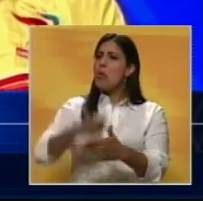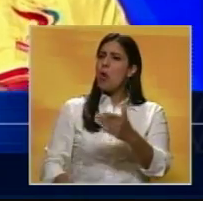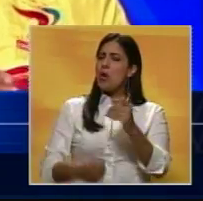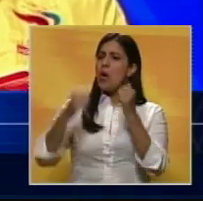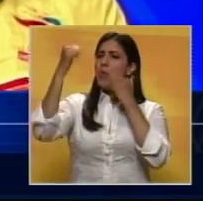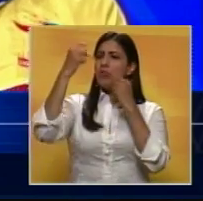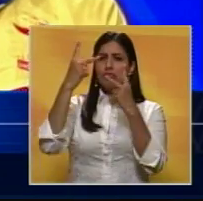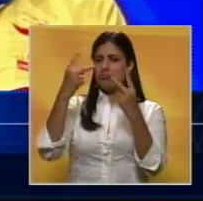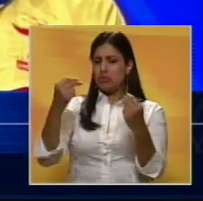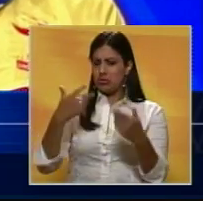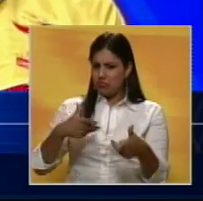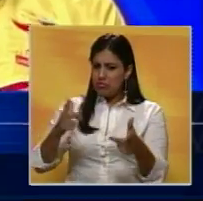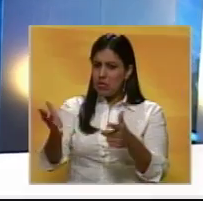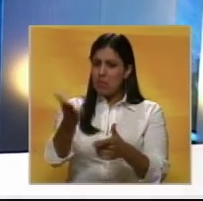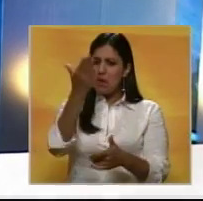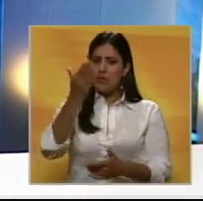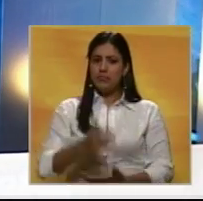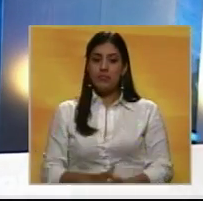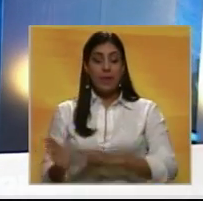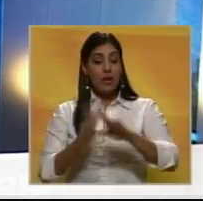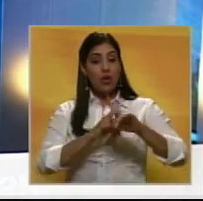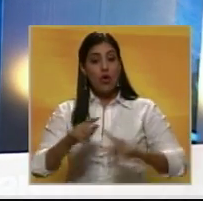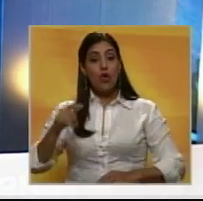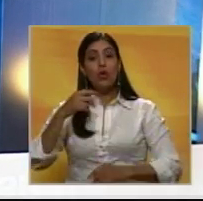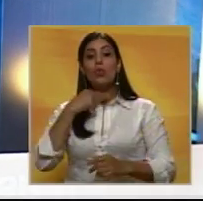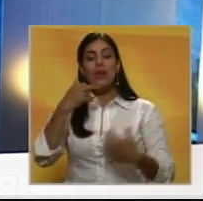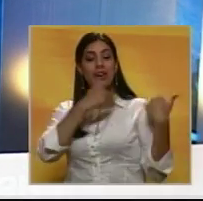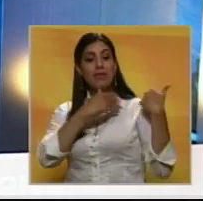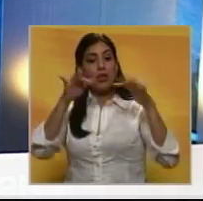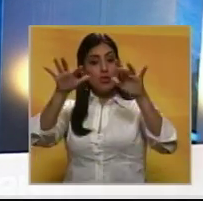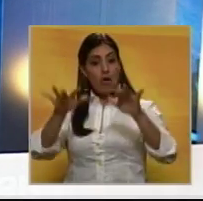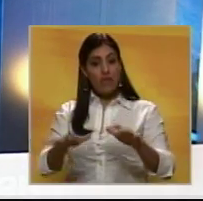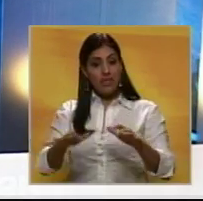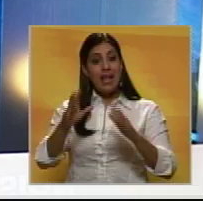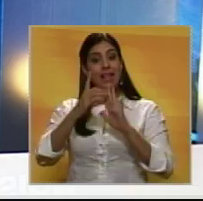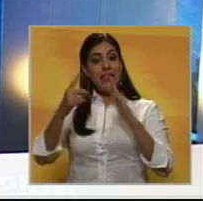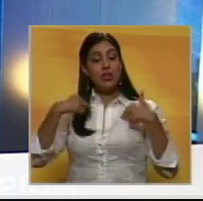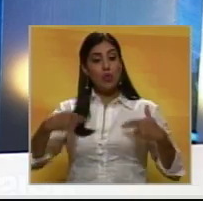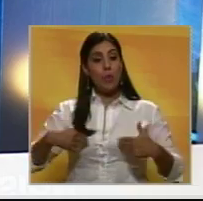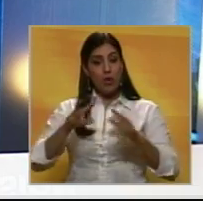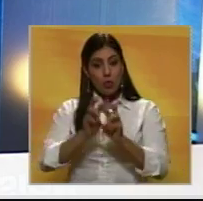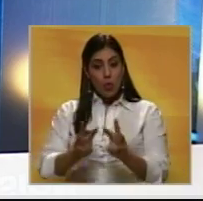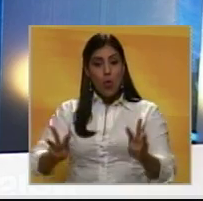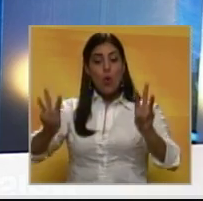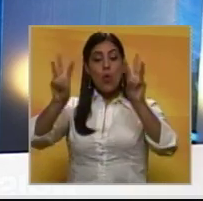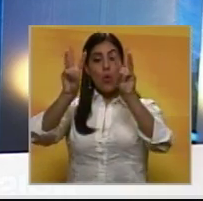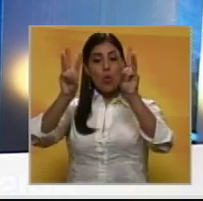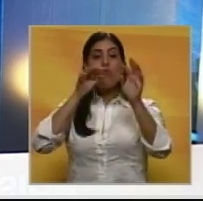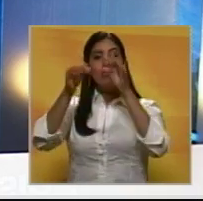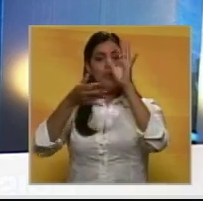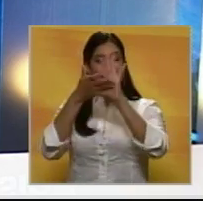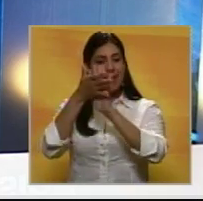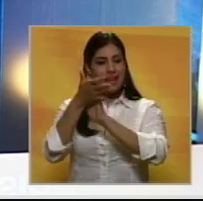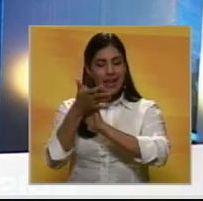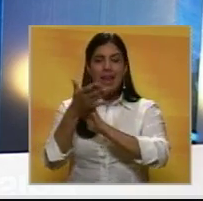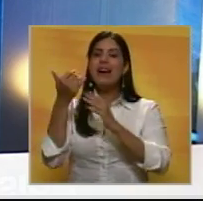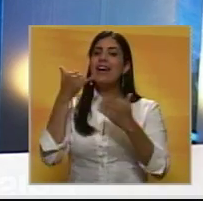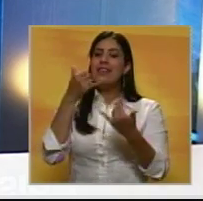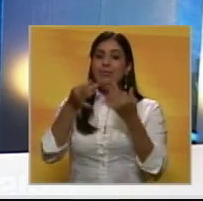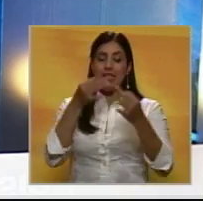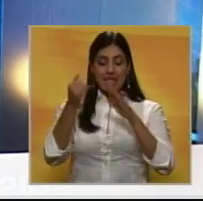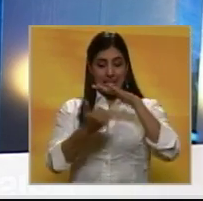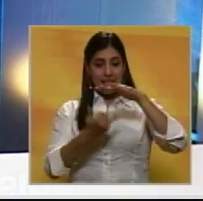la protesta pacífica. La portavoz de la Oficina de Derechos Humanos de la ONU, Rabina Shamdasani, aseguró